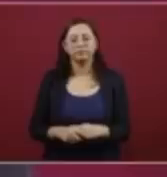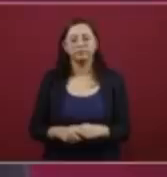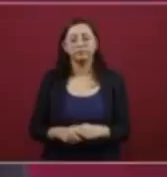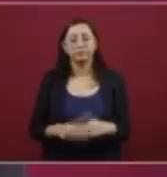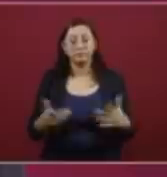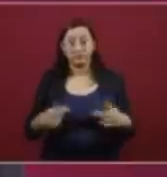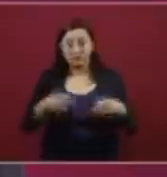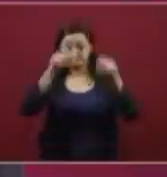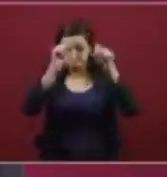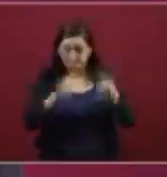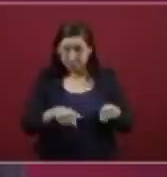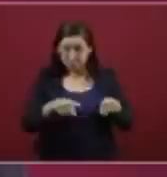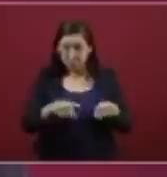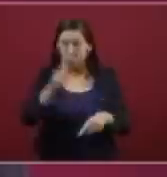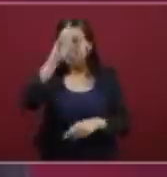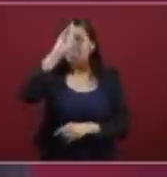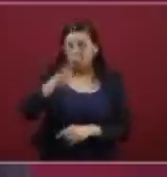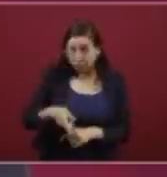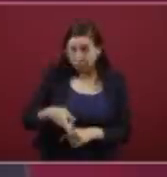el que sean los mismos.